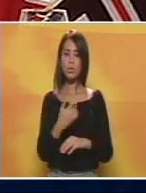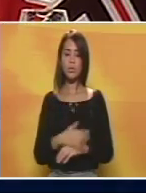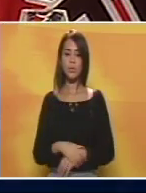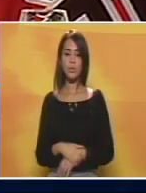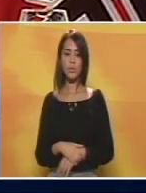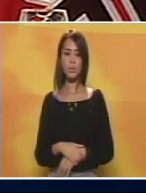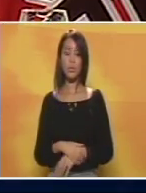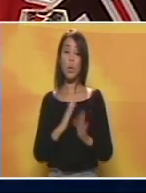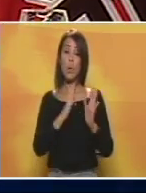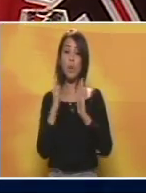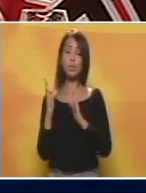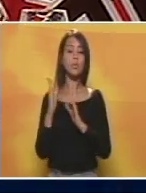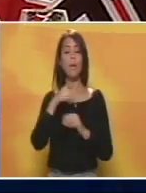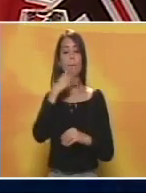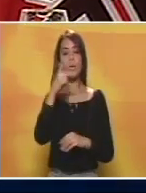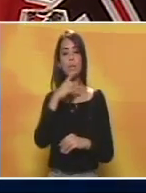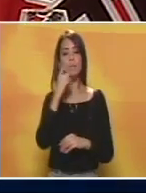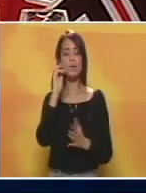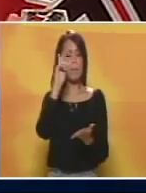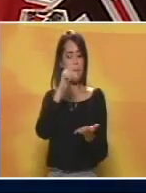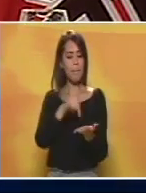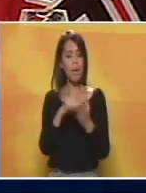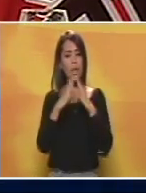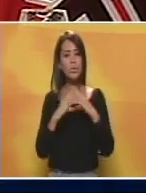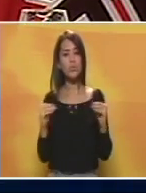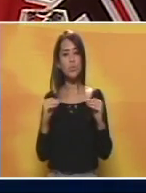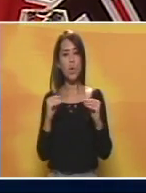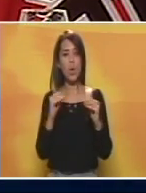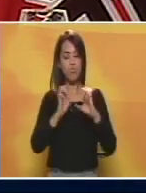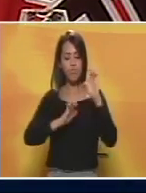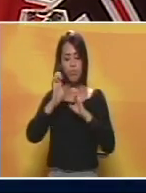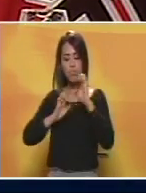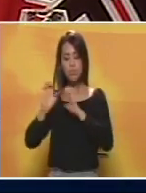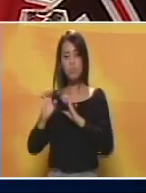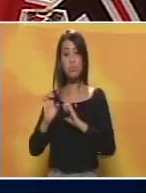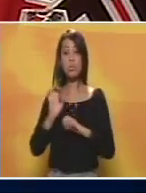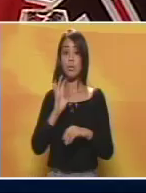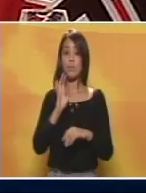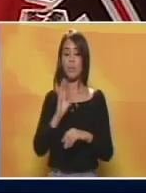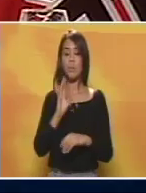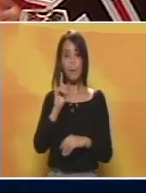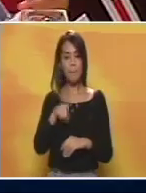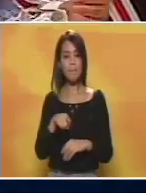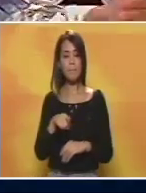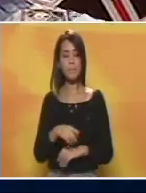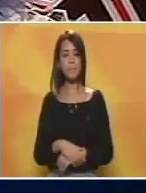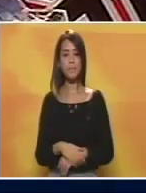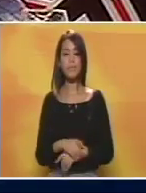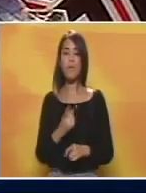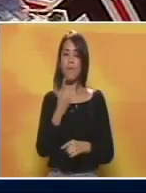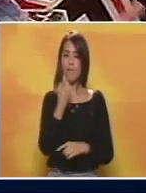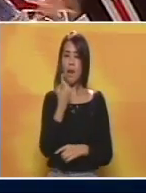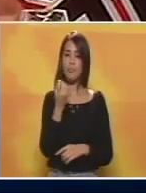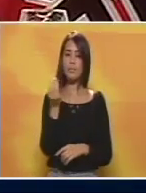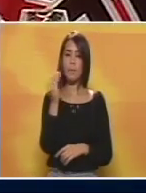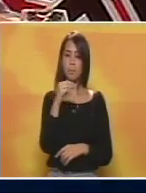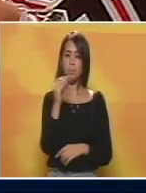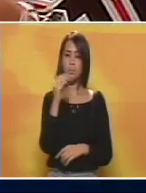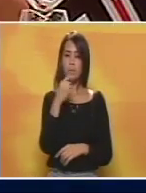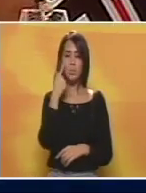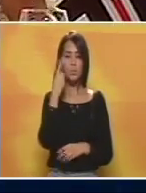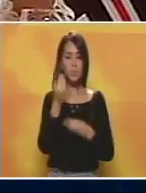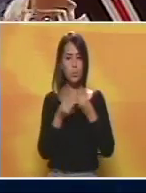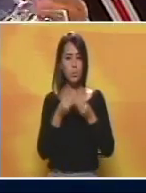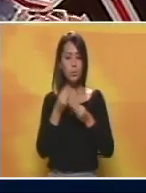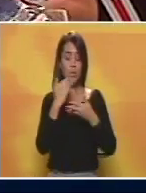organizaciones con fines políticos han asistido a todas las auditorías y, por supuesto, todavía quedan auditorías por cumplir que están